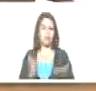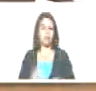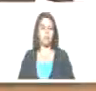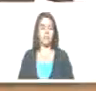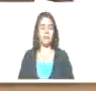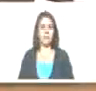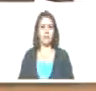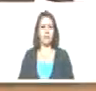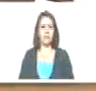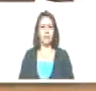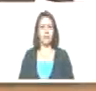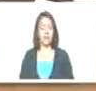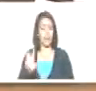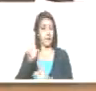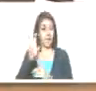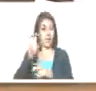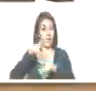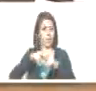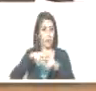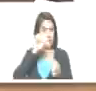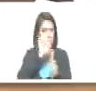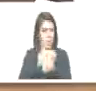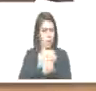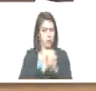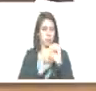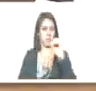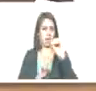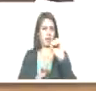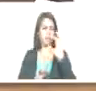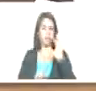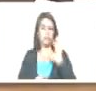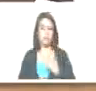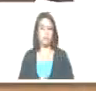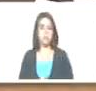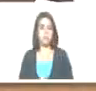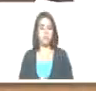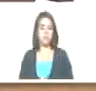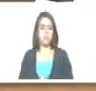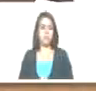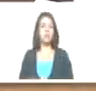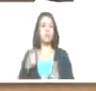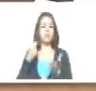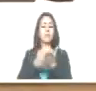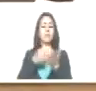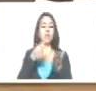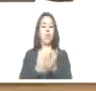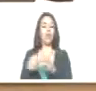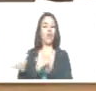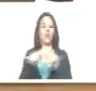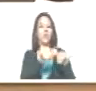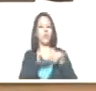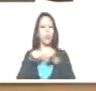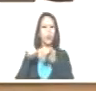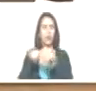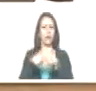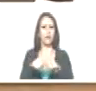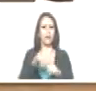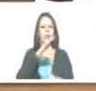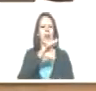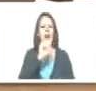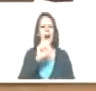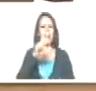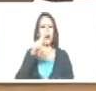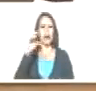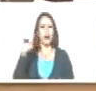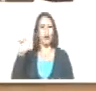Viernes Negro. ¿Presos? Cero. Cuentas mancomunadas. Carlos Andrés Pérez y su amante